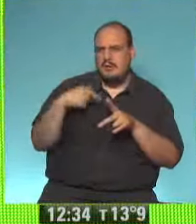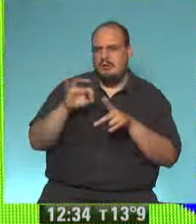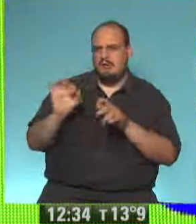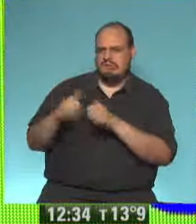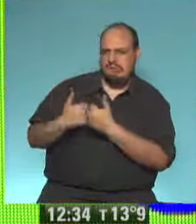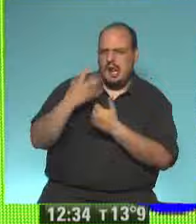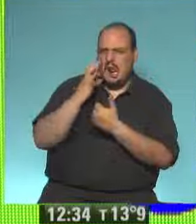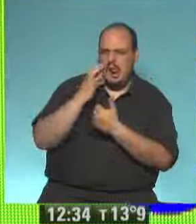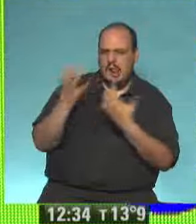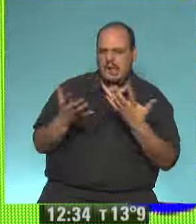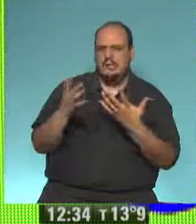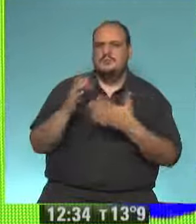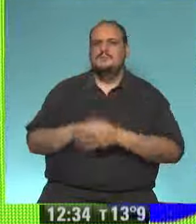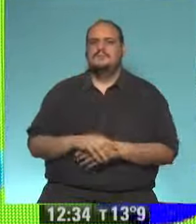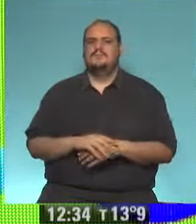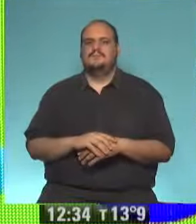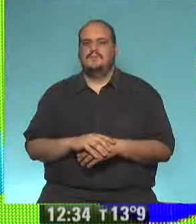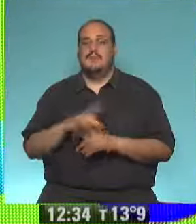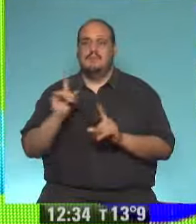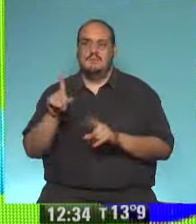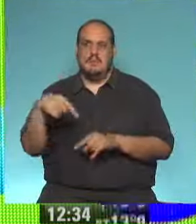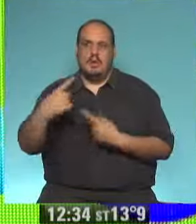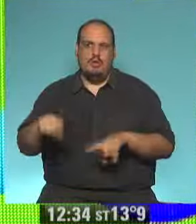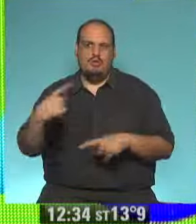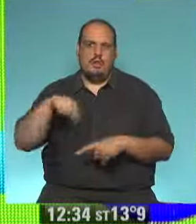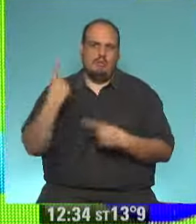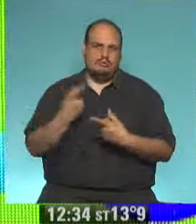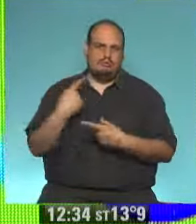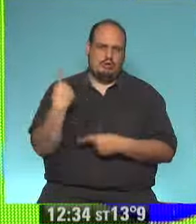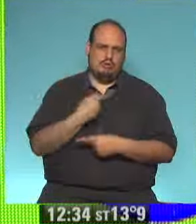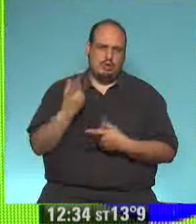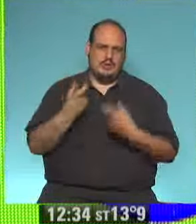para ver si realmente es lo que nosotros necesitamos en ese momento. Claro.